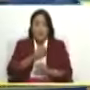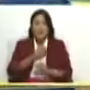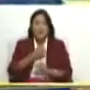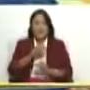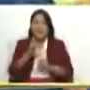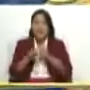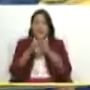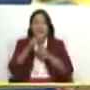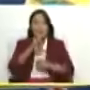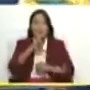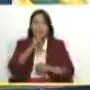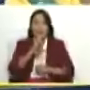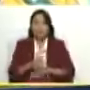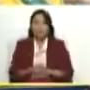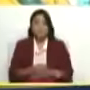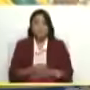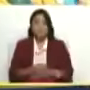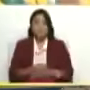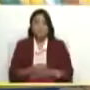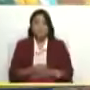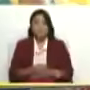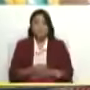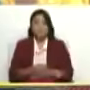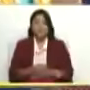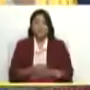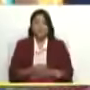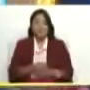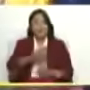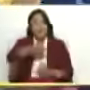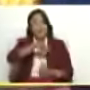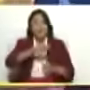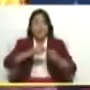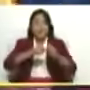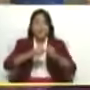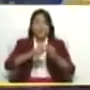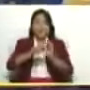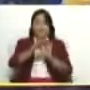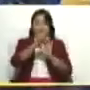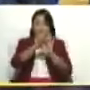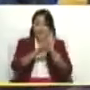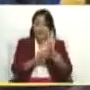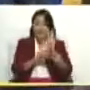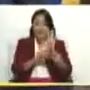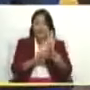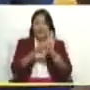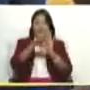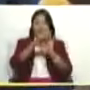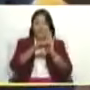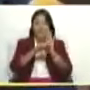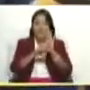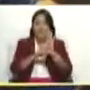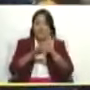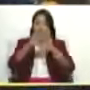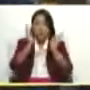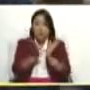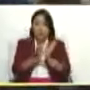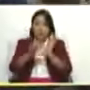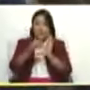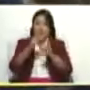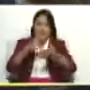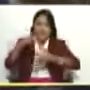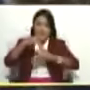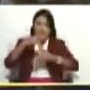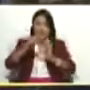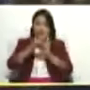que nos llevaron al décimo puesto de la clasificación